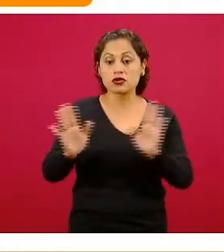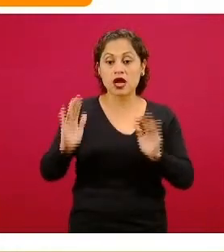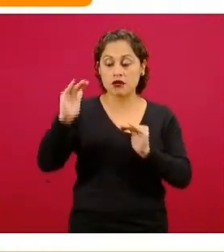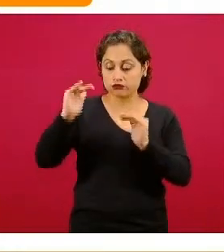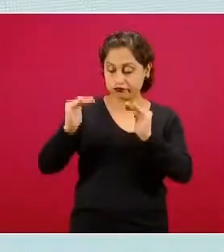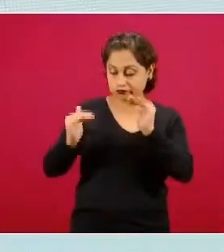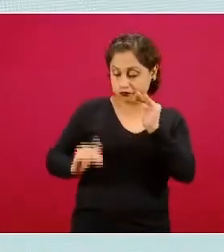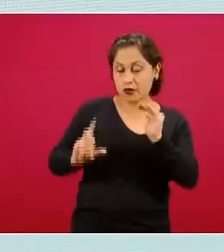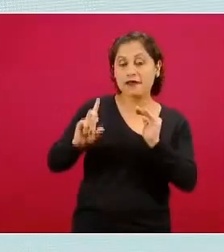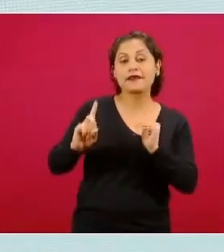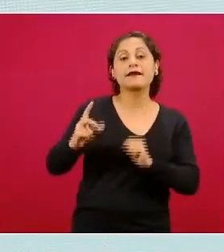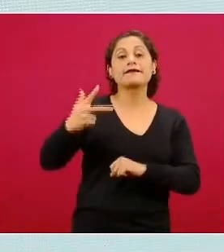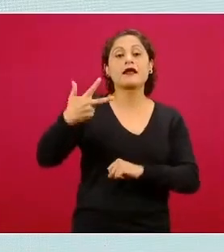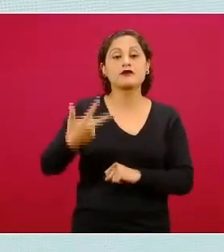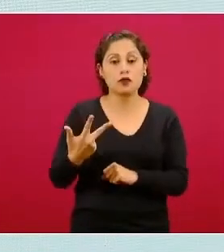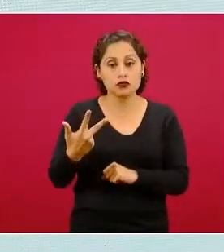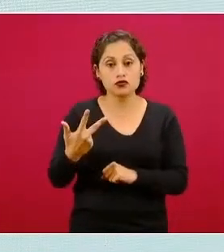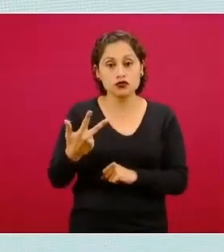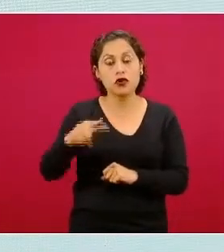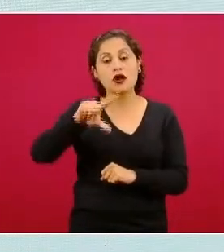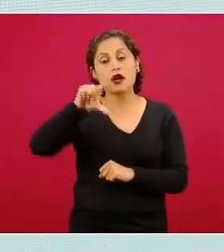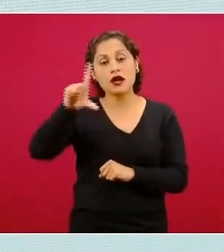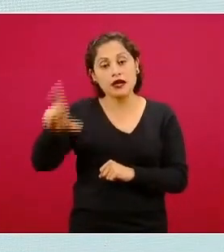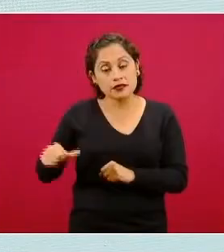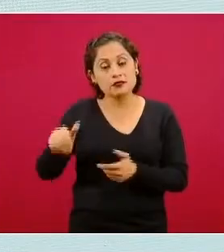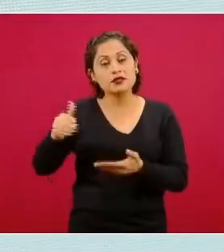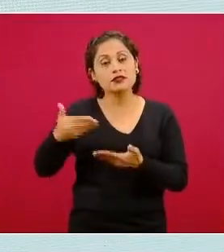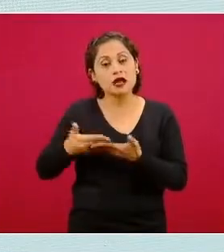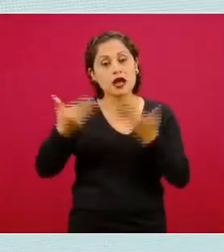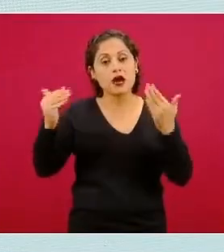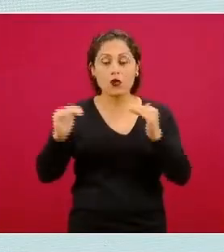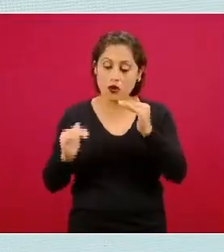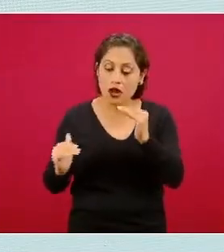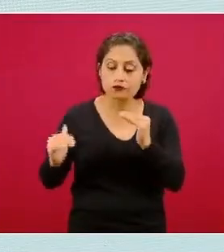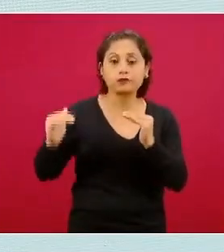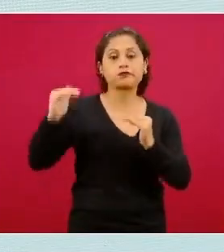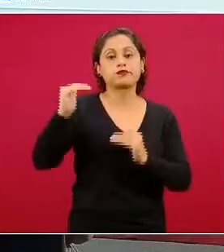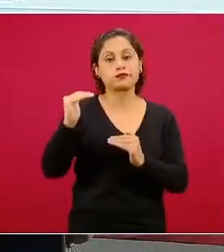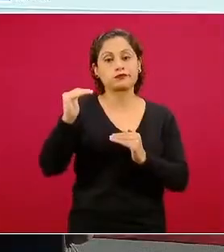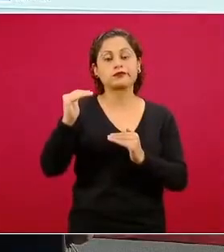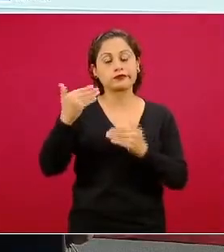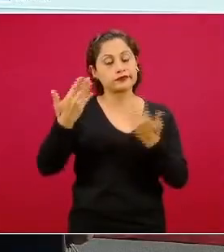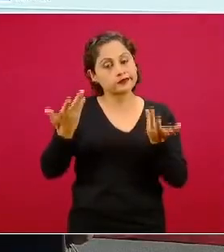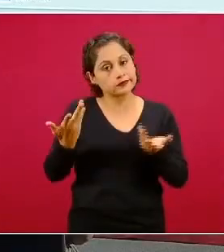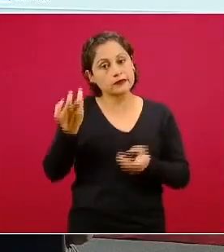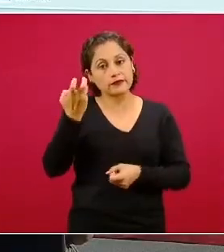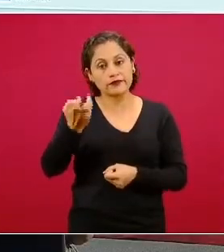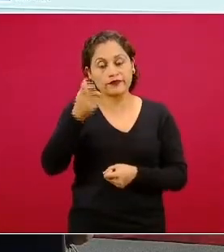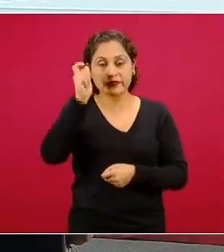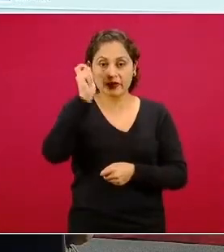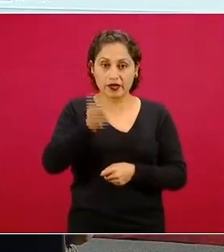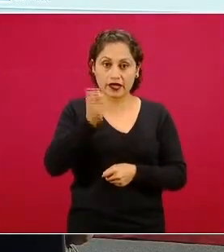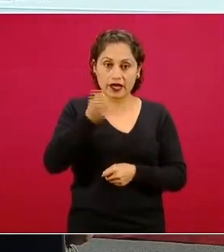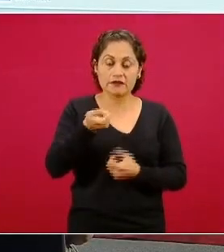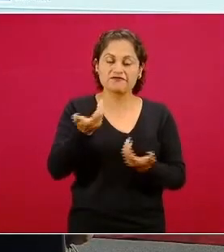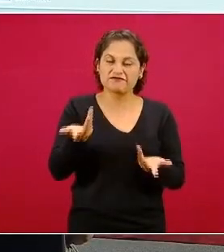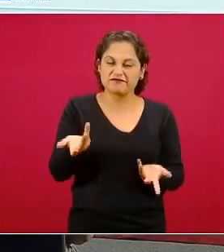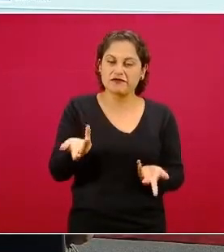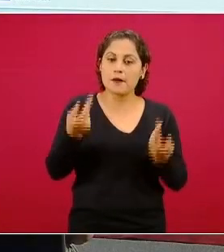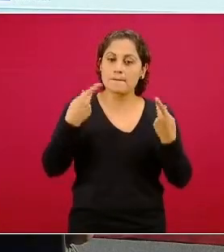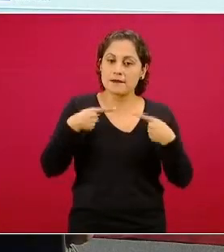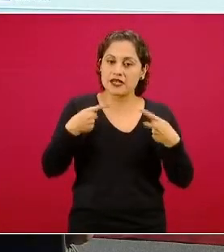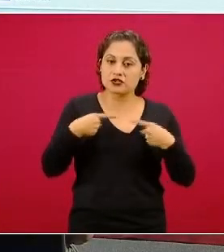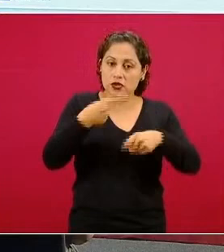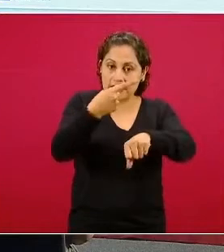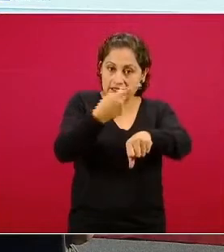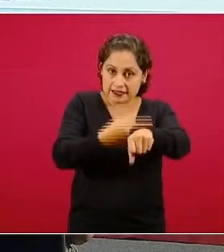38% y tuvo un pequeño desplazamiento en reversa, incrementó el porcentaje de positividad, que ya dijimos es cuántas personas que